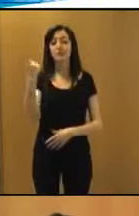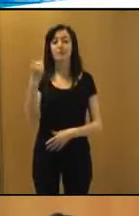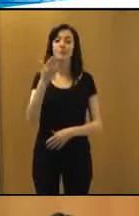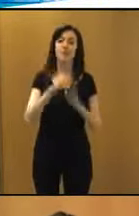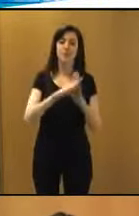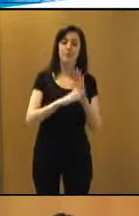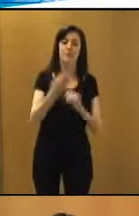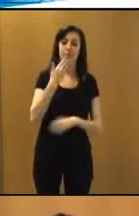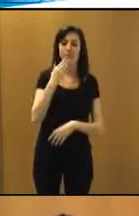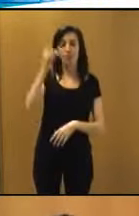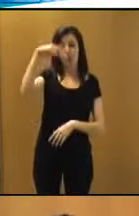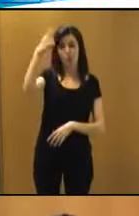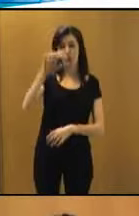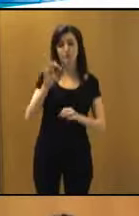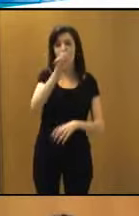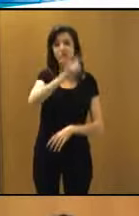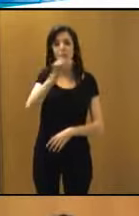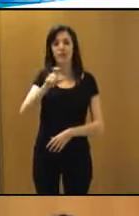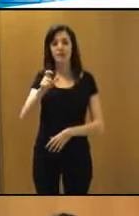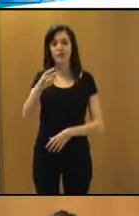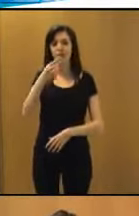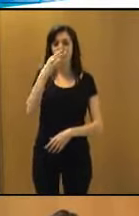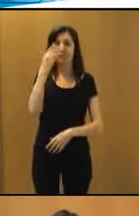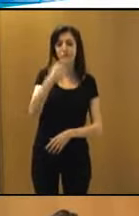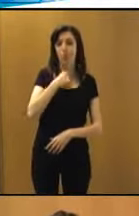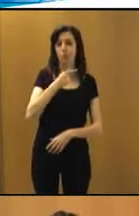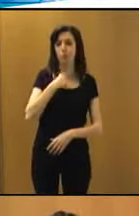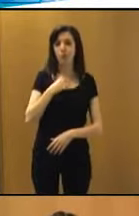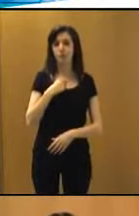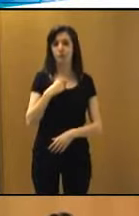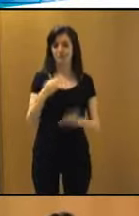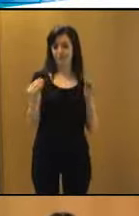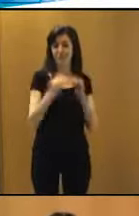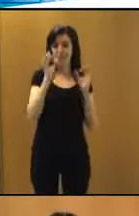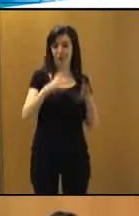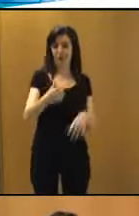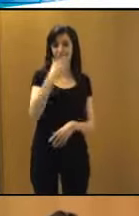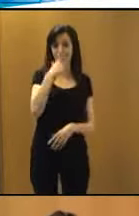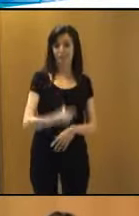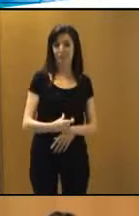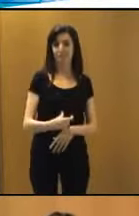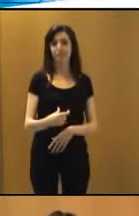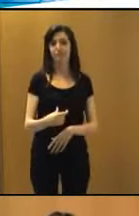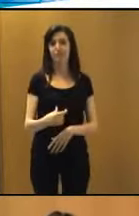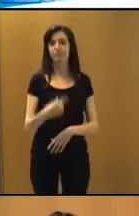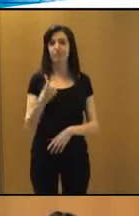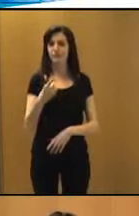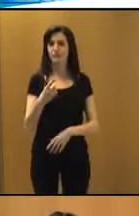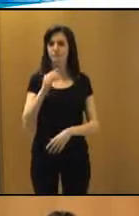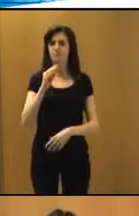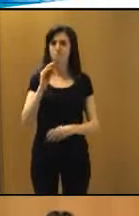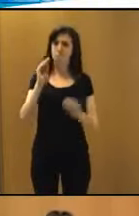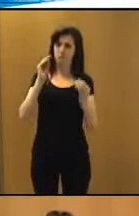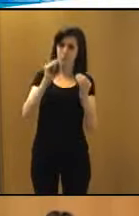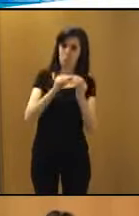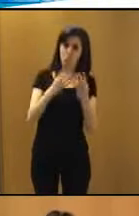fueron programas de ocio y cultura que se realicen con personas que tengan mis mismas inquietudes, que se